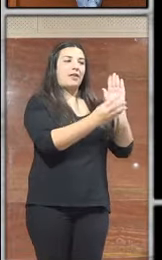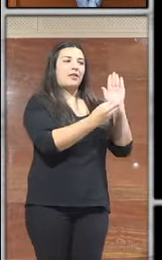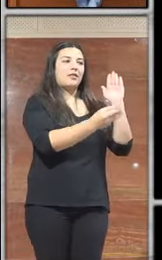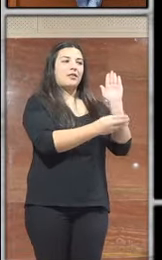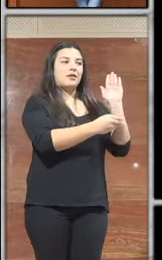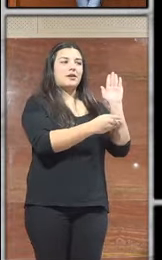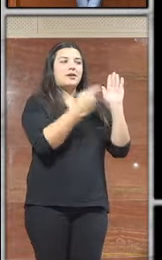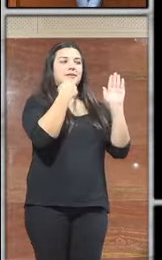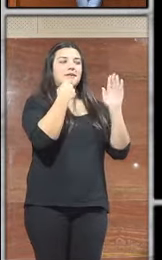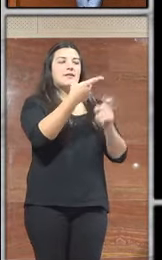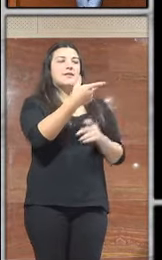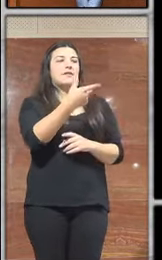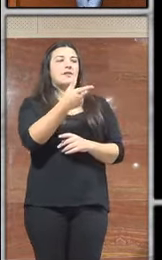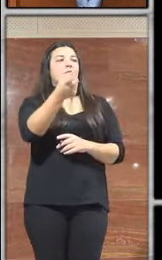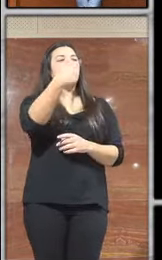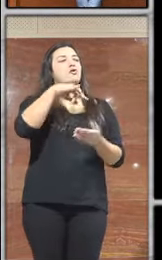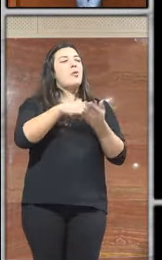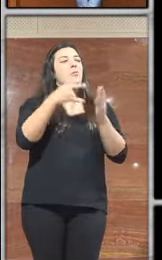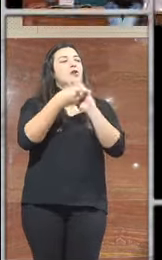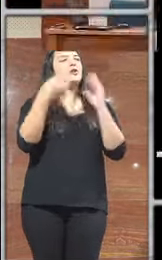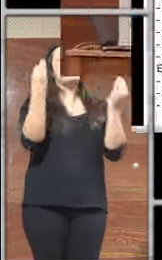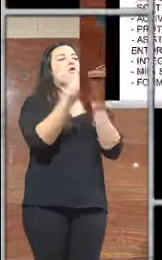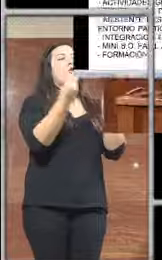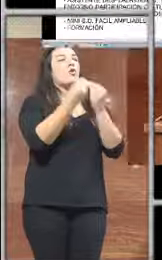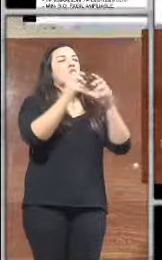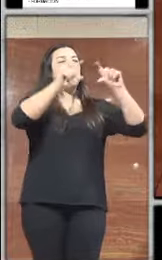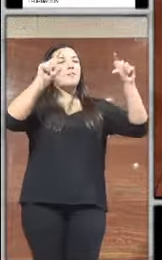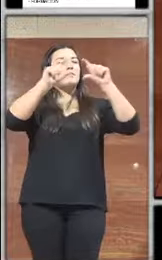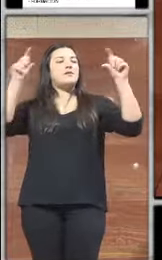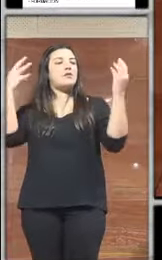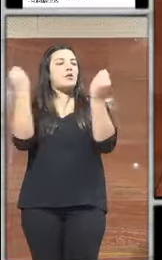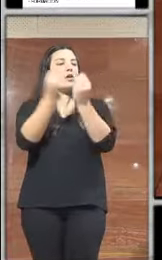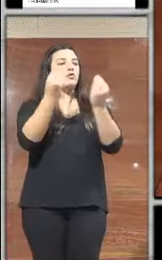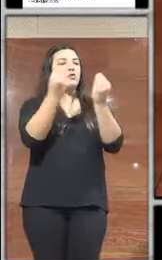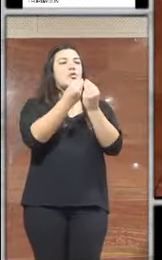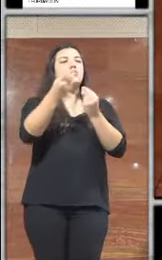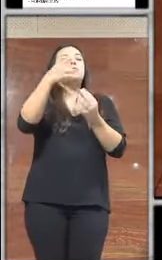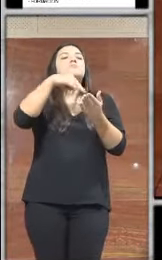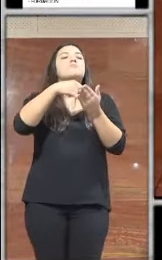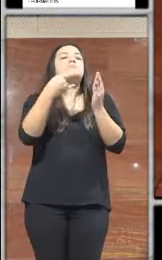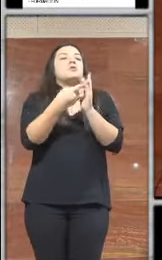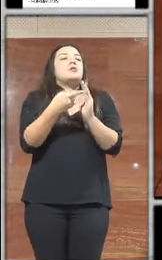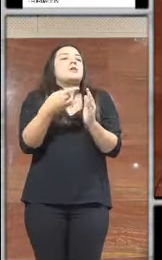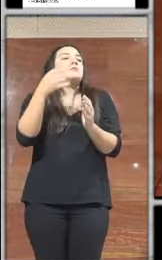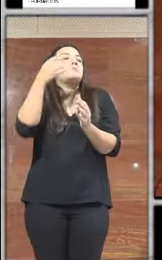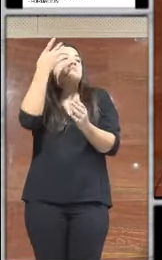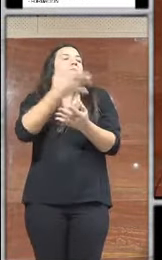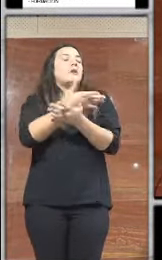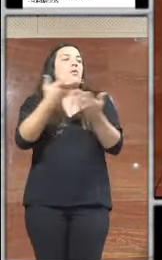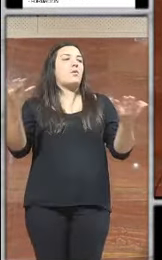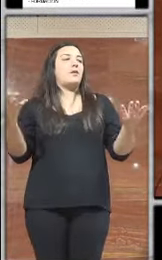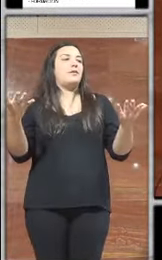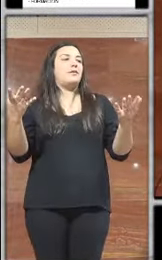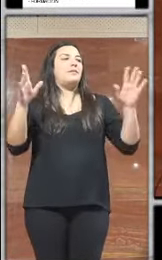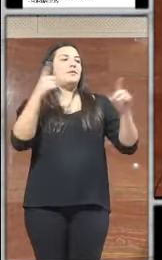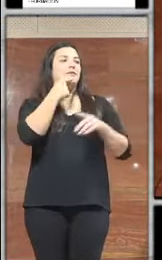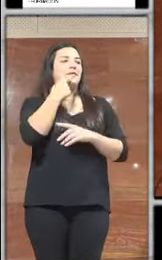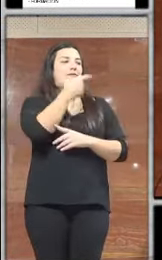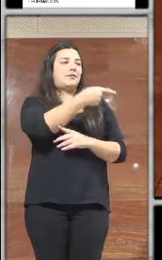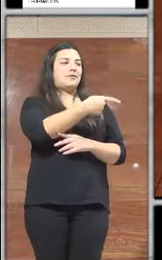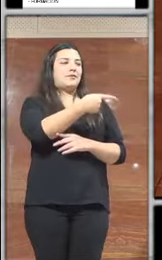preguntamos, ¿de qué os gustaría hacer un proyecto conjunto con otras entidades? ¿Y gana por goleada? Pues hacer un mecanismo donde las